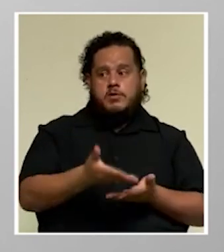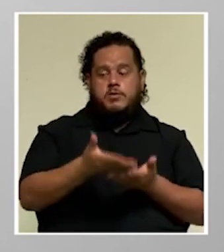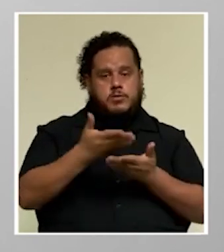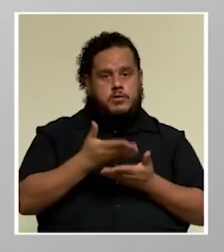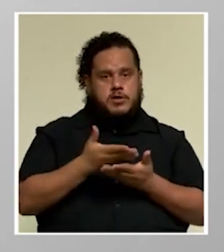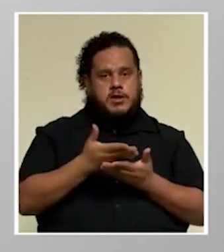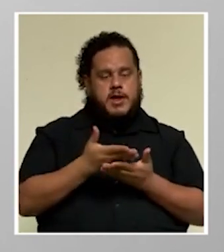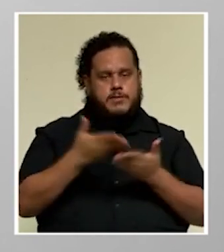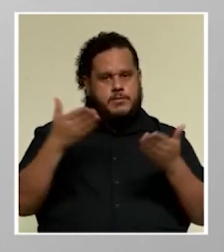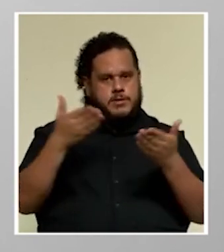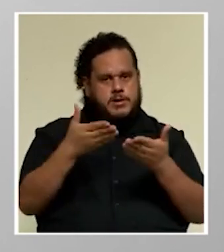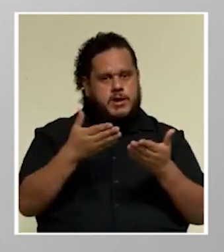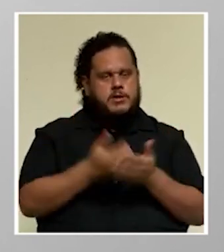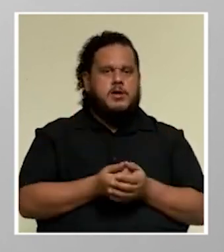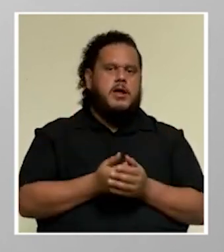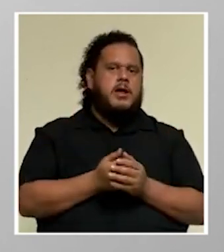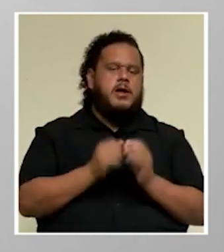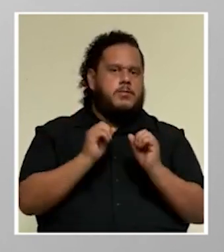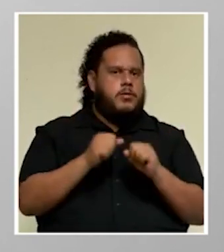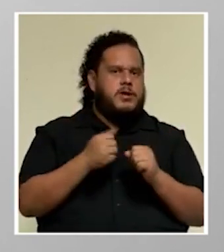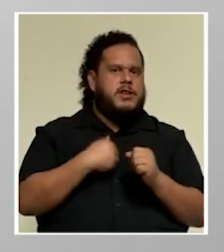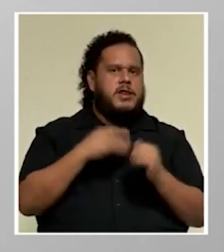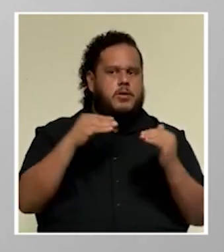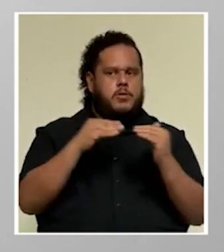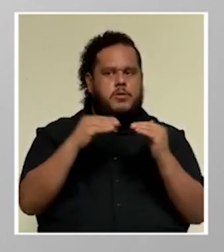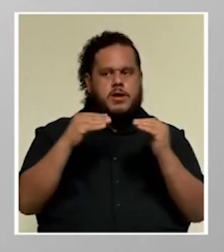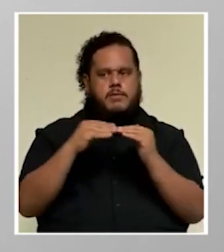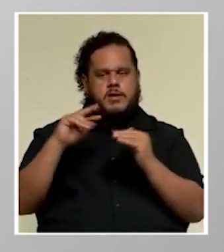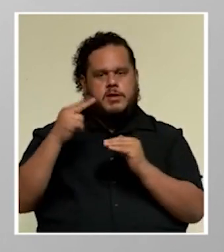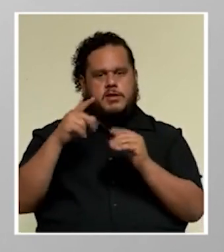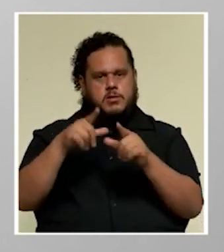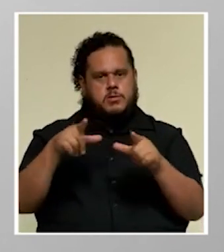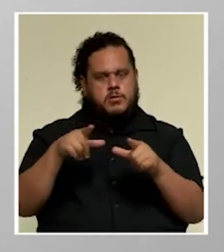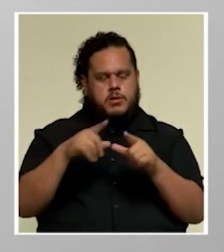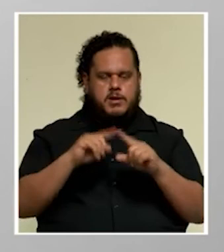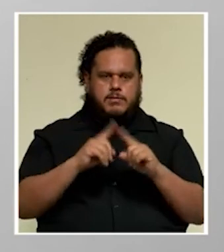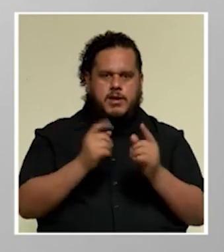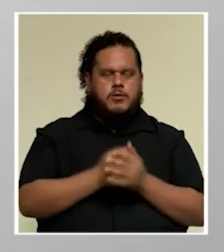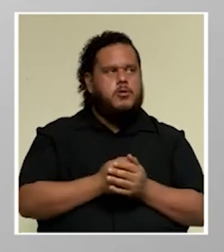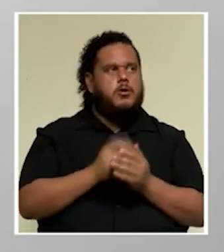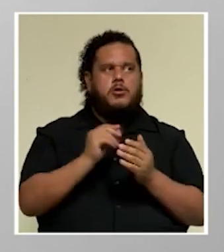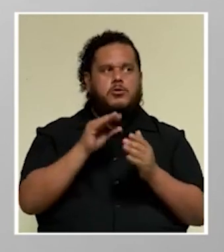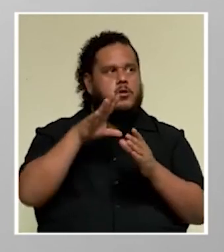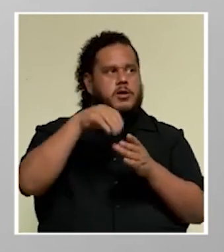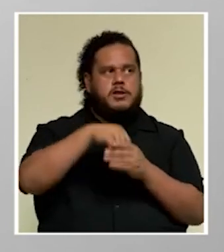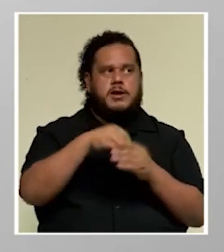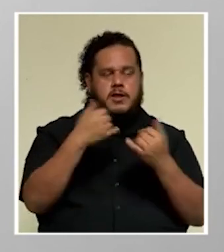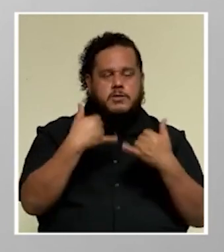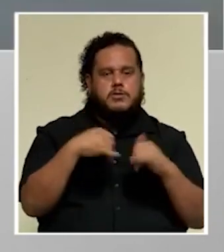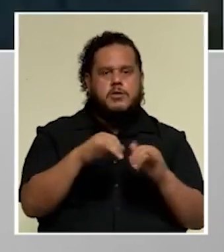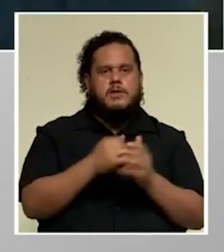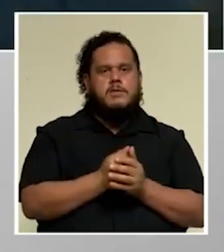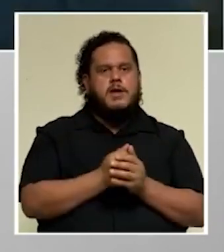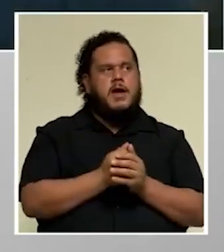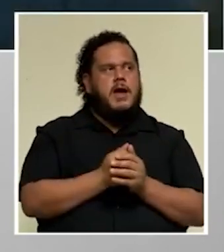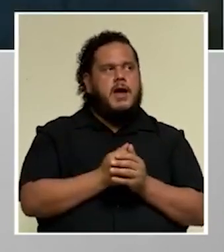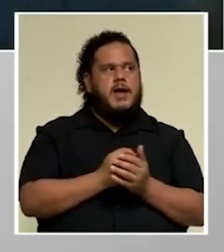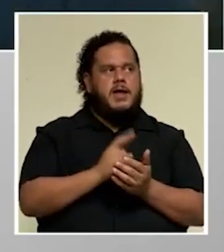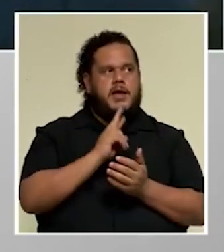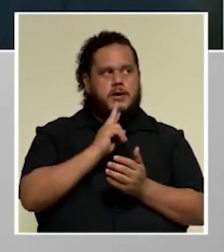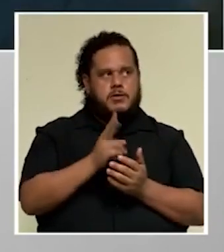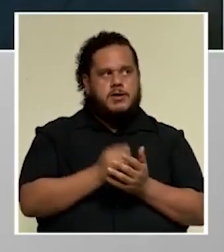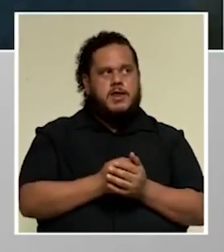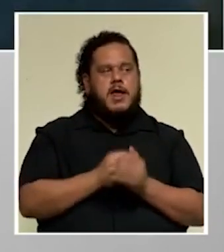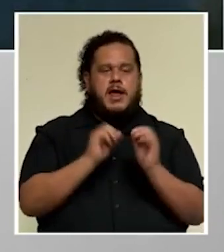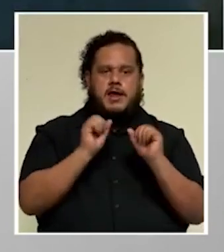por tendencia que efectivamente también podría haber un empate en segundo lugar. No obstante, no entrarían todavía con certeza